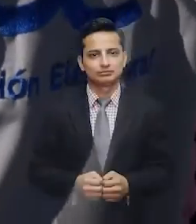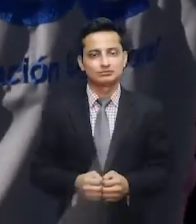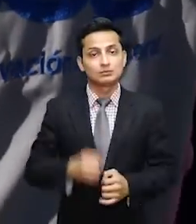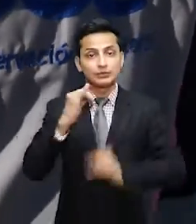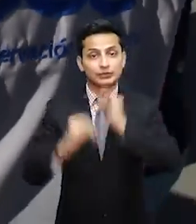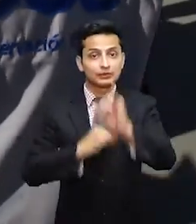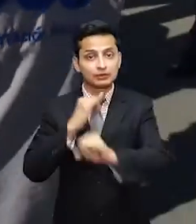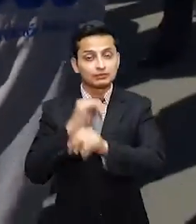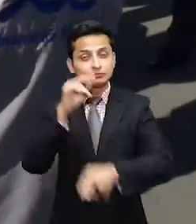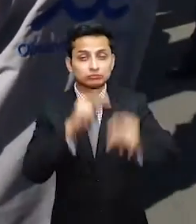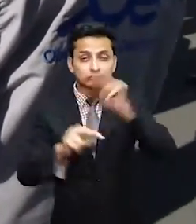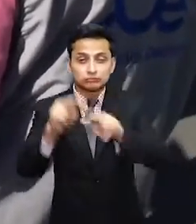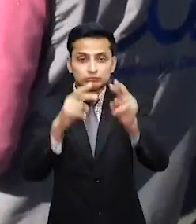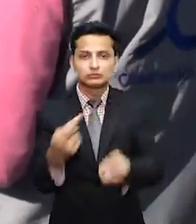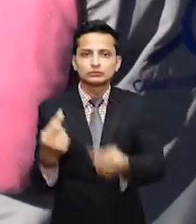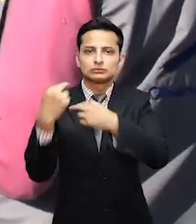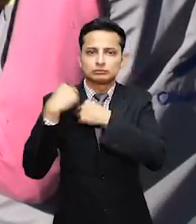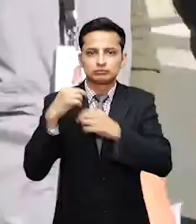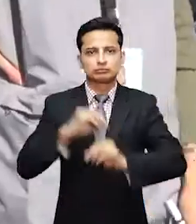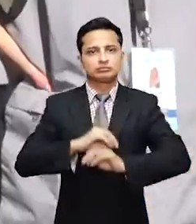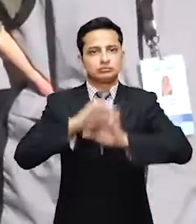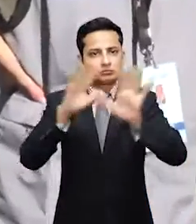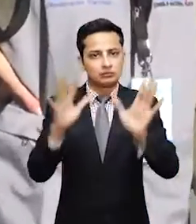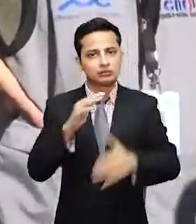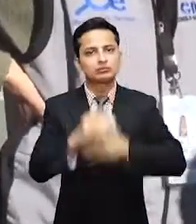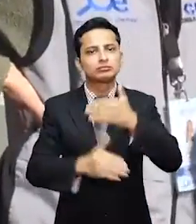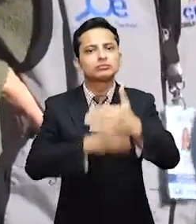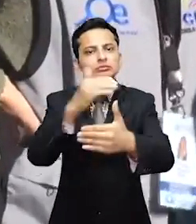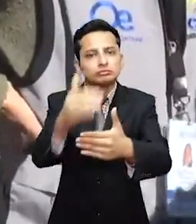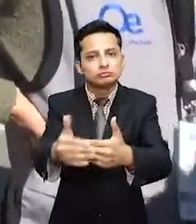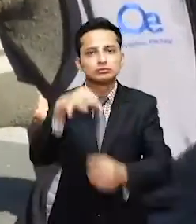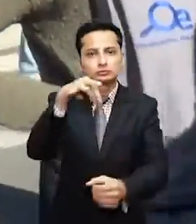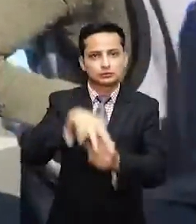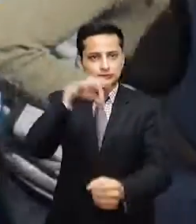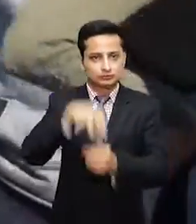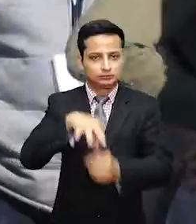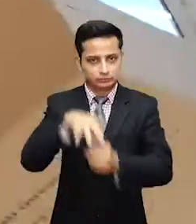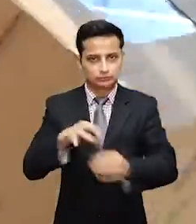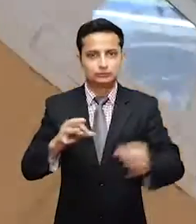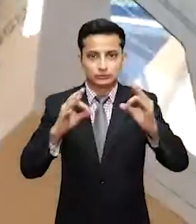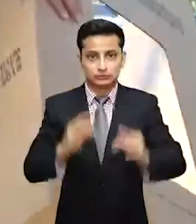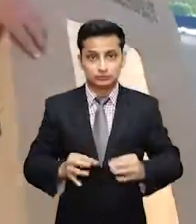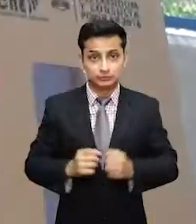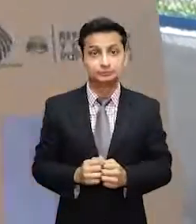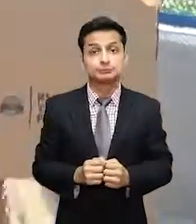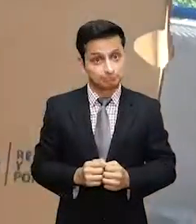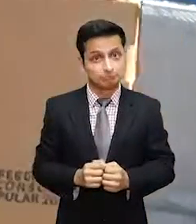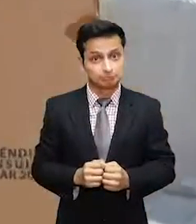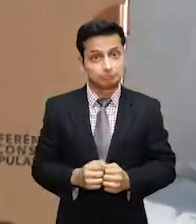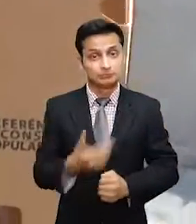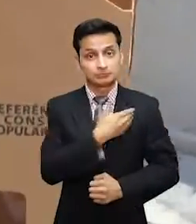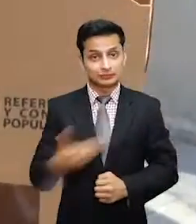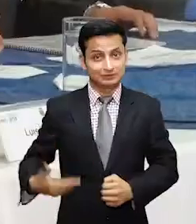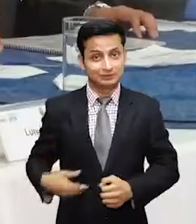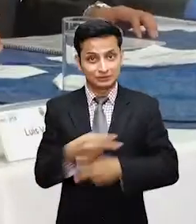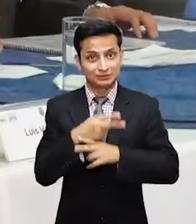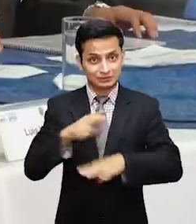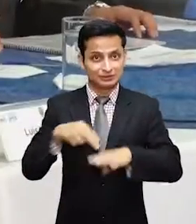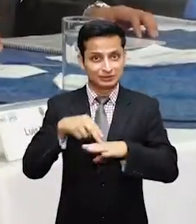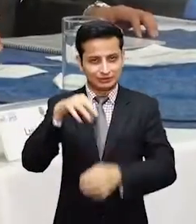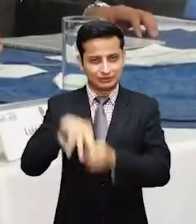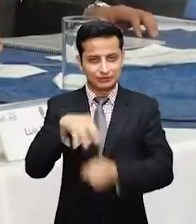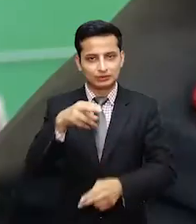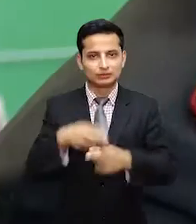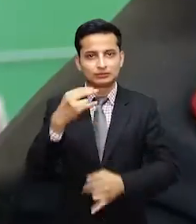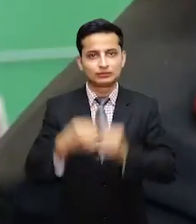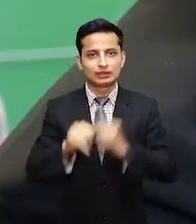La observación internacional es un mecanismo que brinda transparencia al desarrollo de cada fase de los procesos electorales. Es así que la presidenta del